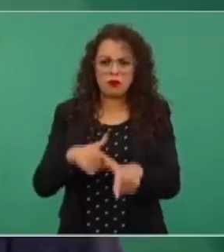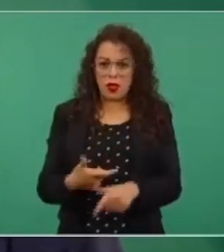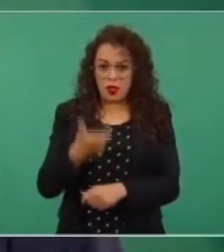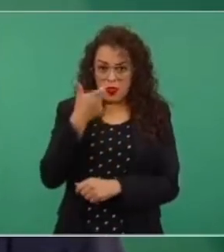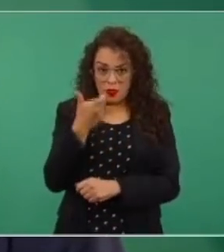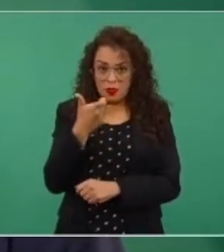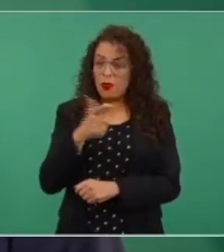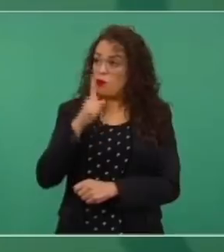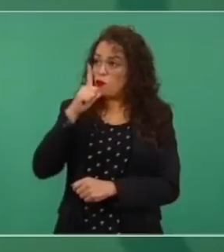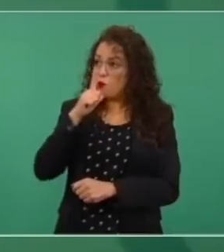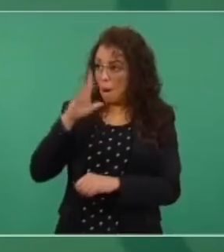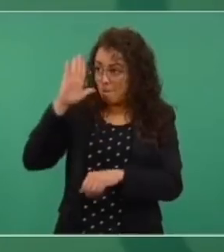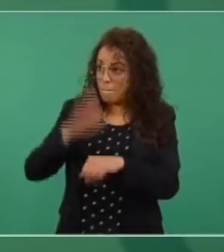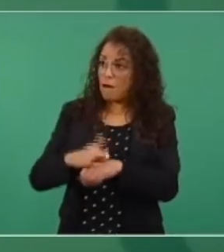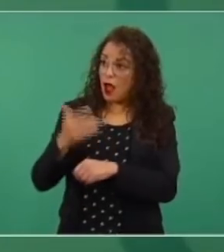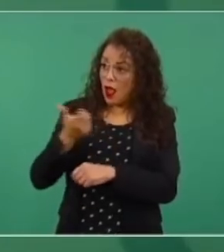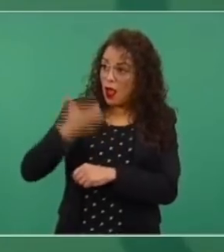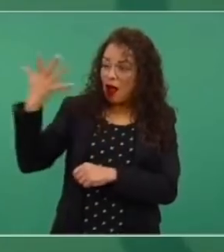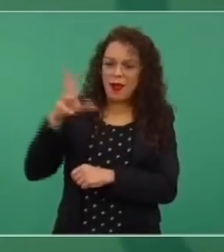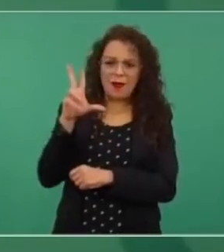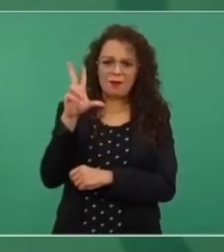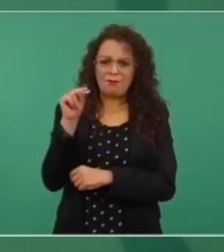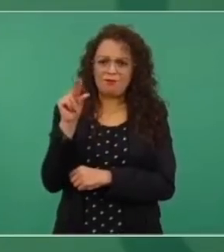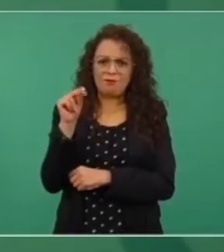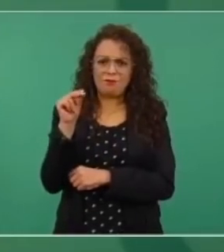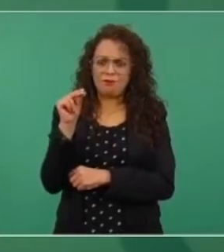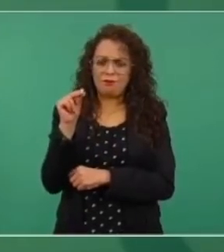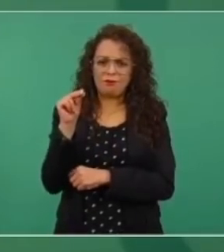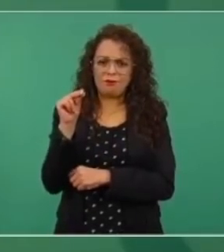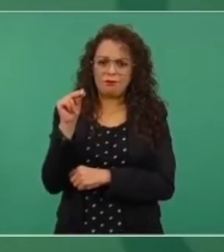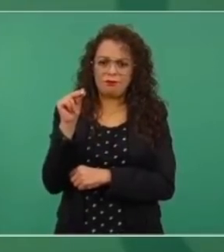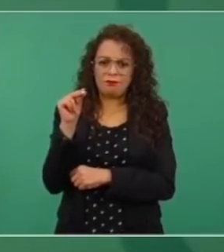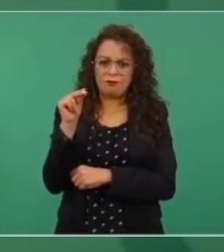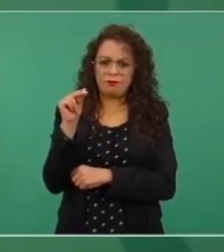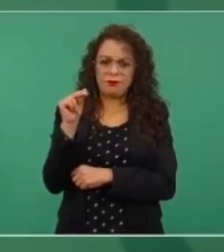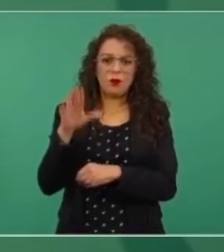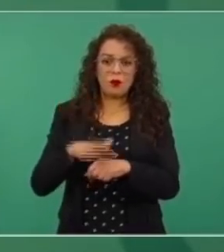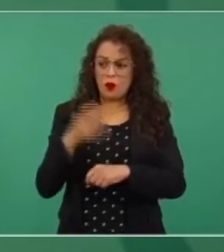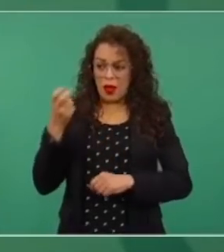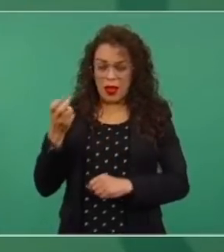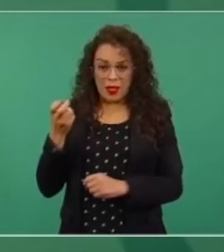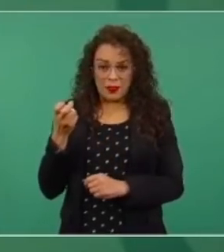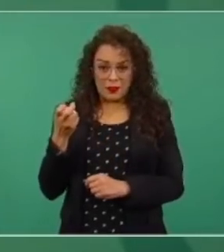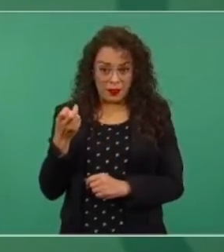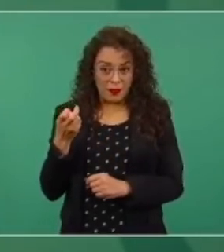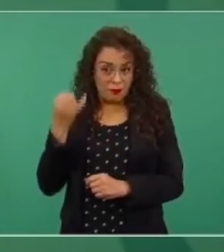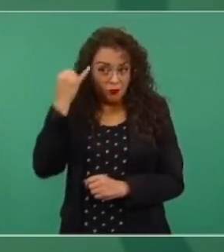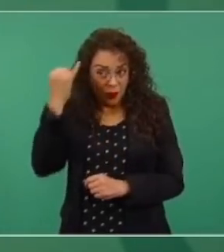luz. Porque esto además no es nuevo, no es que